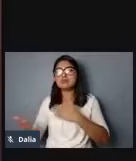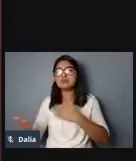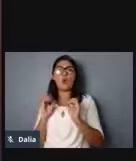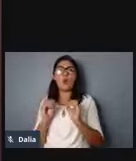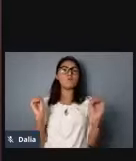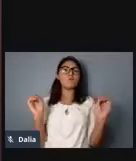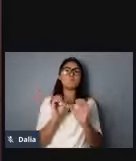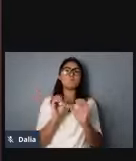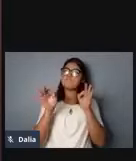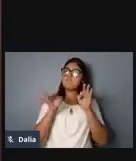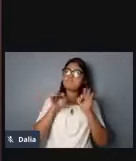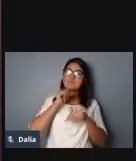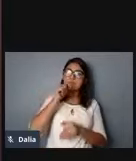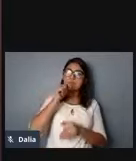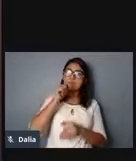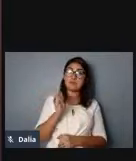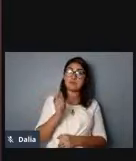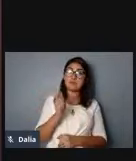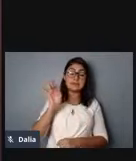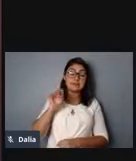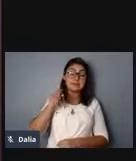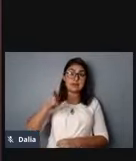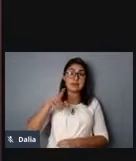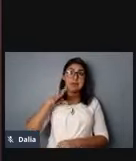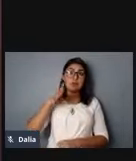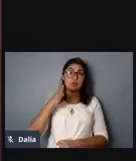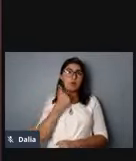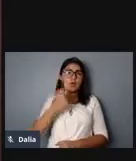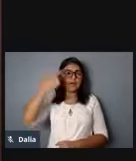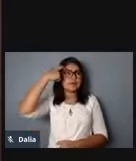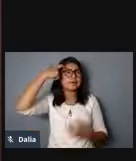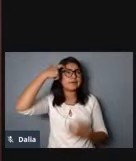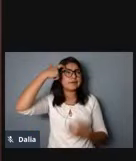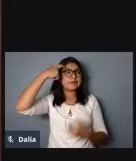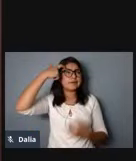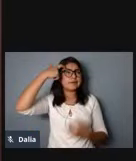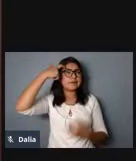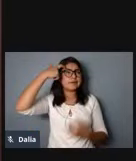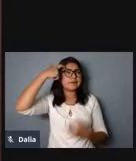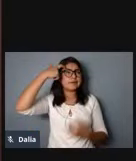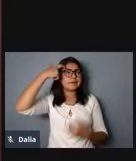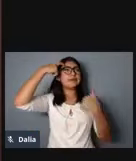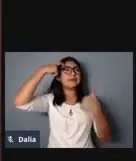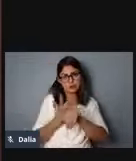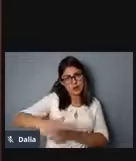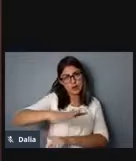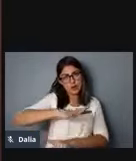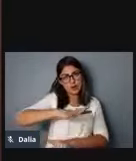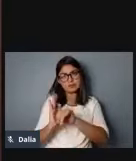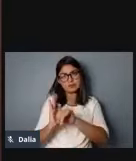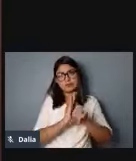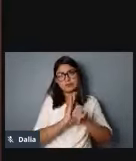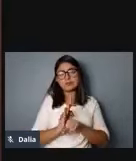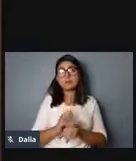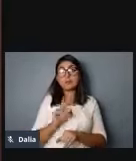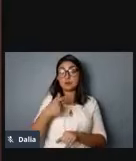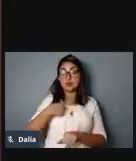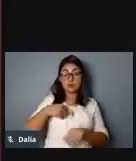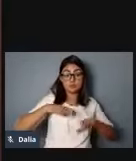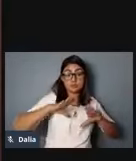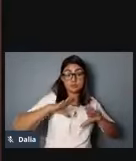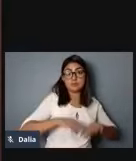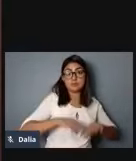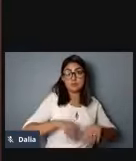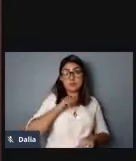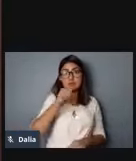una conciencia de la responsabilidad social que nace de nosotras y nosotros, estamos esperando que alguien nos invite a hacer